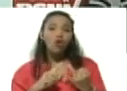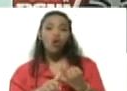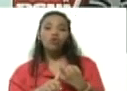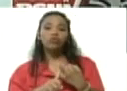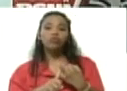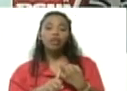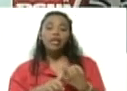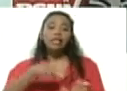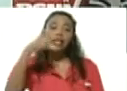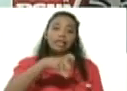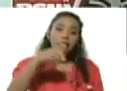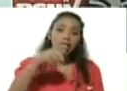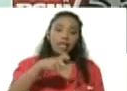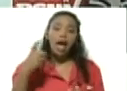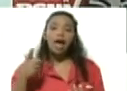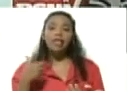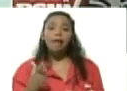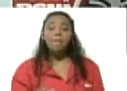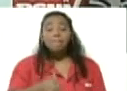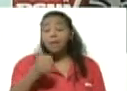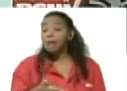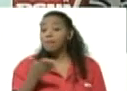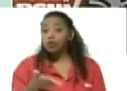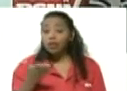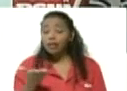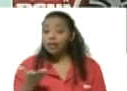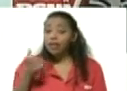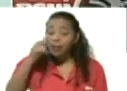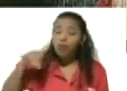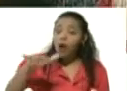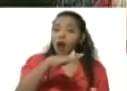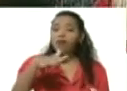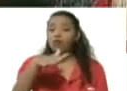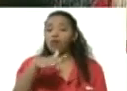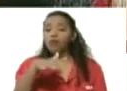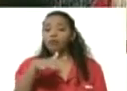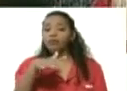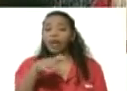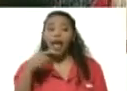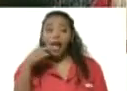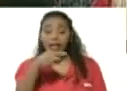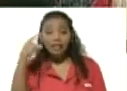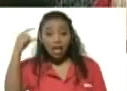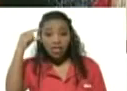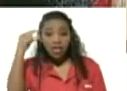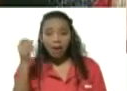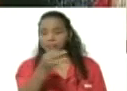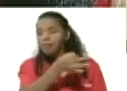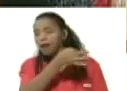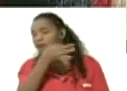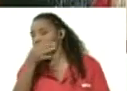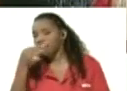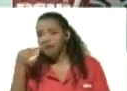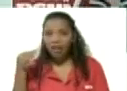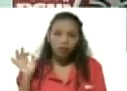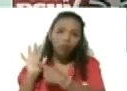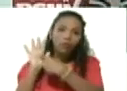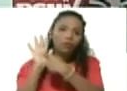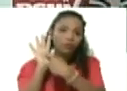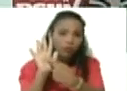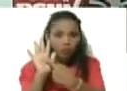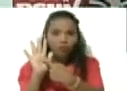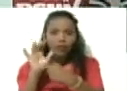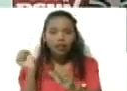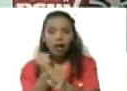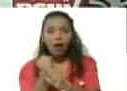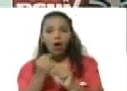de necesidades más resaltantes del pueblo. De manera que ese día fue una extraordinaria demostración. Tenemos